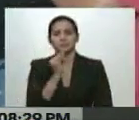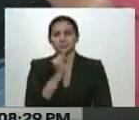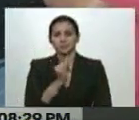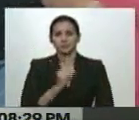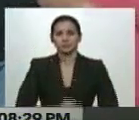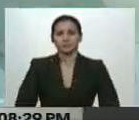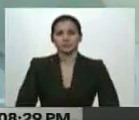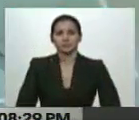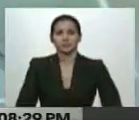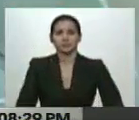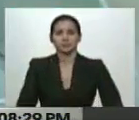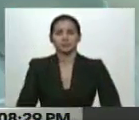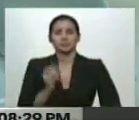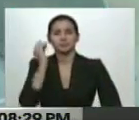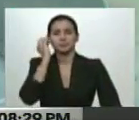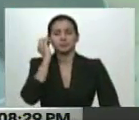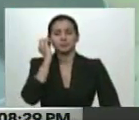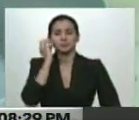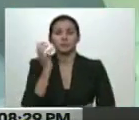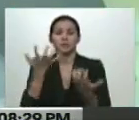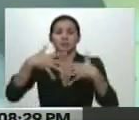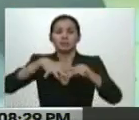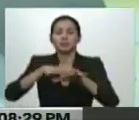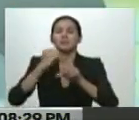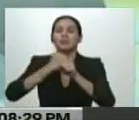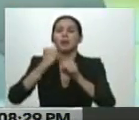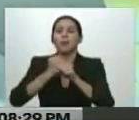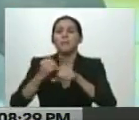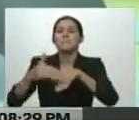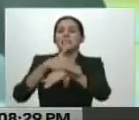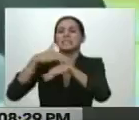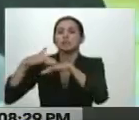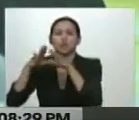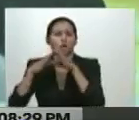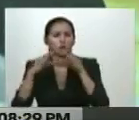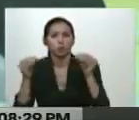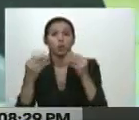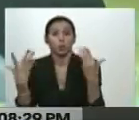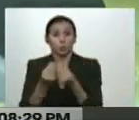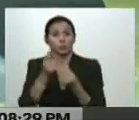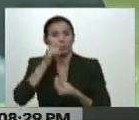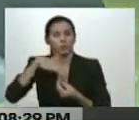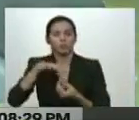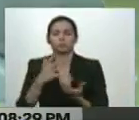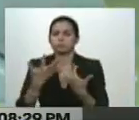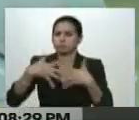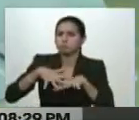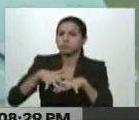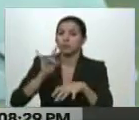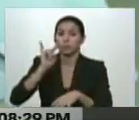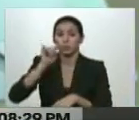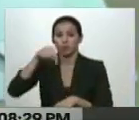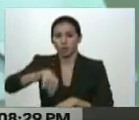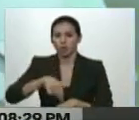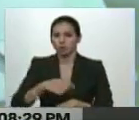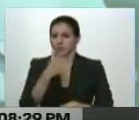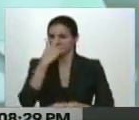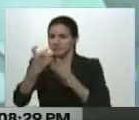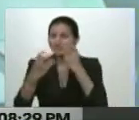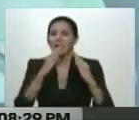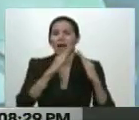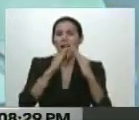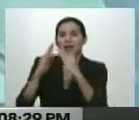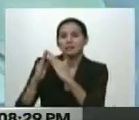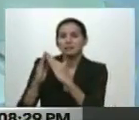Noticia. La integración del trabajo ministerial con el Poder Popular se acentúa. Este lunes, una jornada de visita casa por